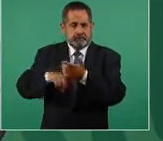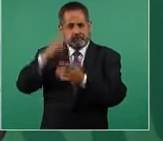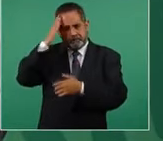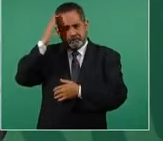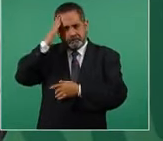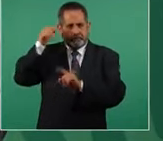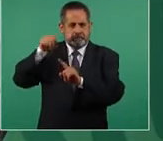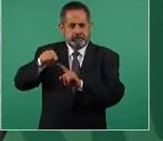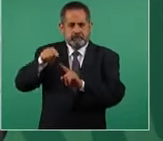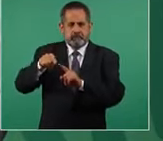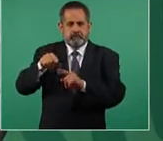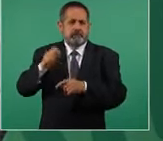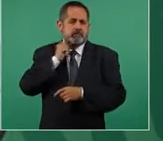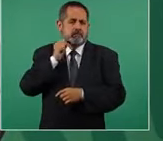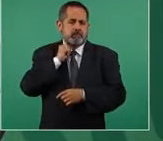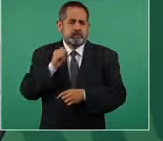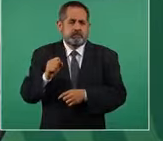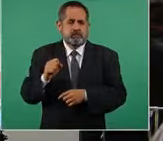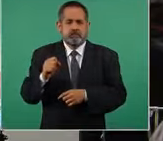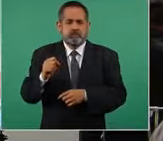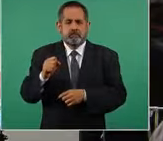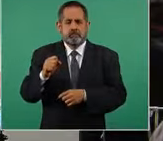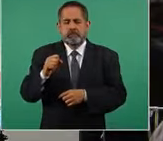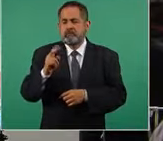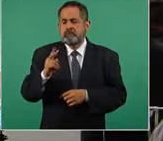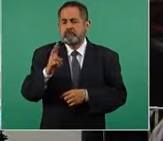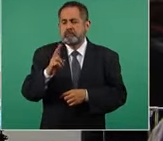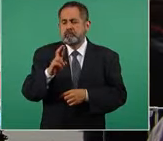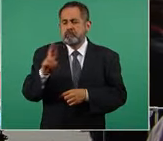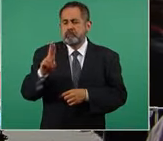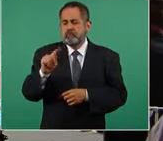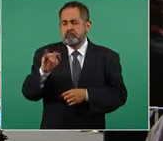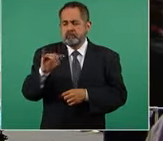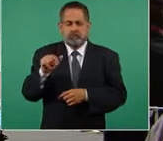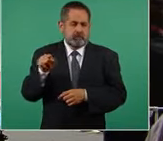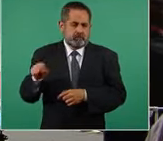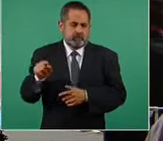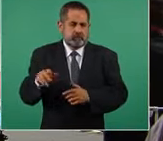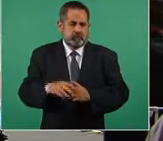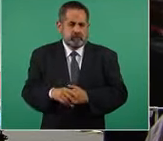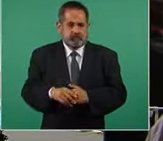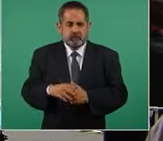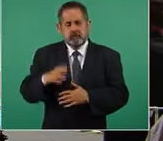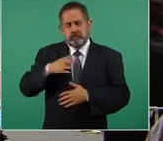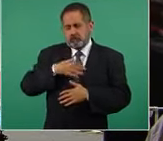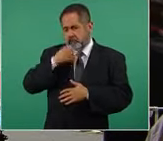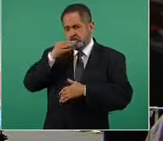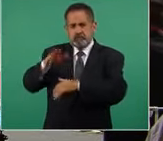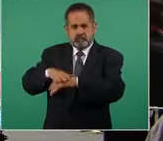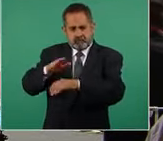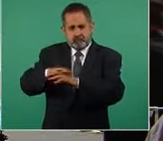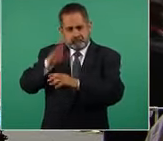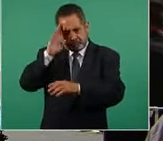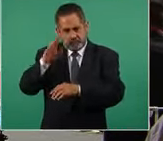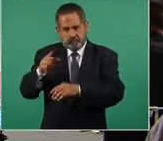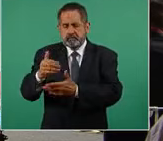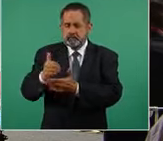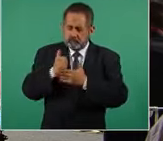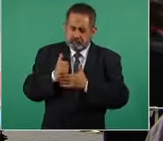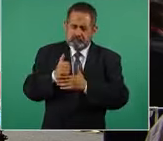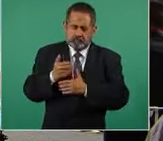dirigente, el senador Gómez Urrutia, que le mando a decir que nos